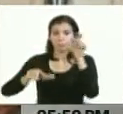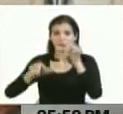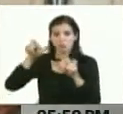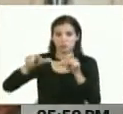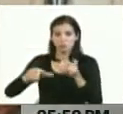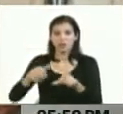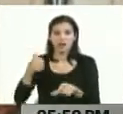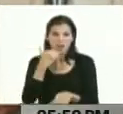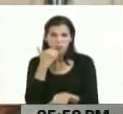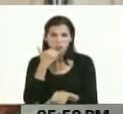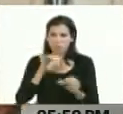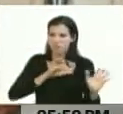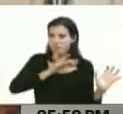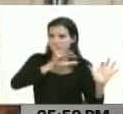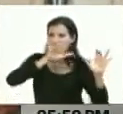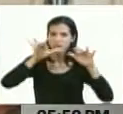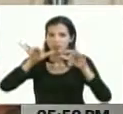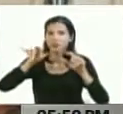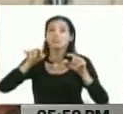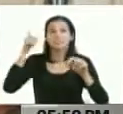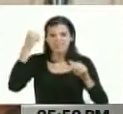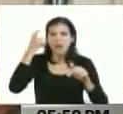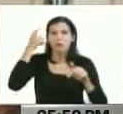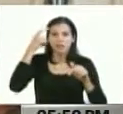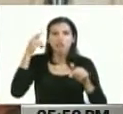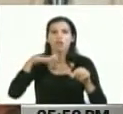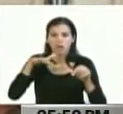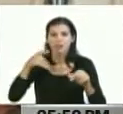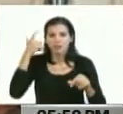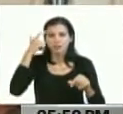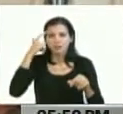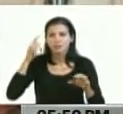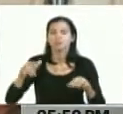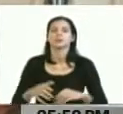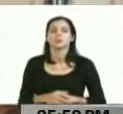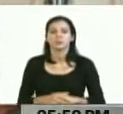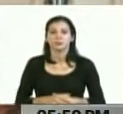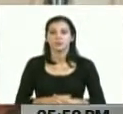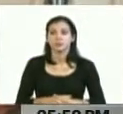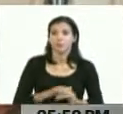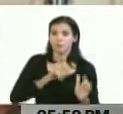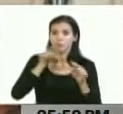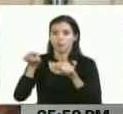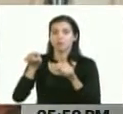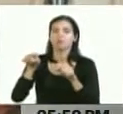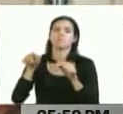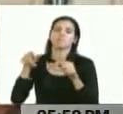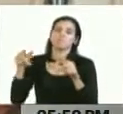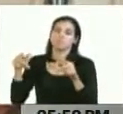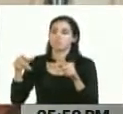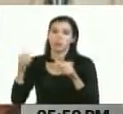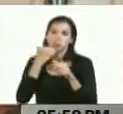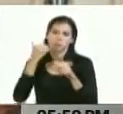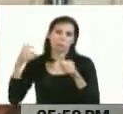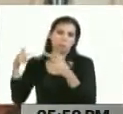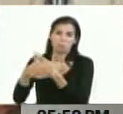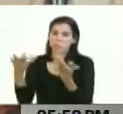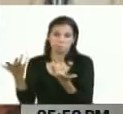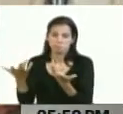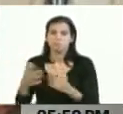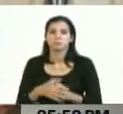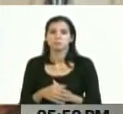saboteó sabe que eso afectaba el bombeo de agua de estas instalaciones. Aparte de eso, esta persona, cuando se